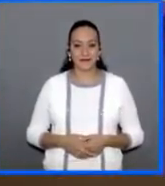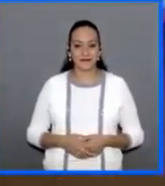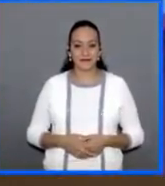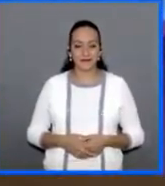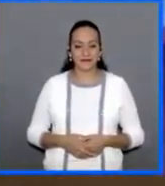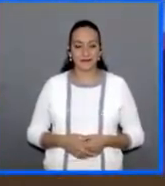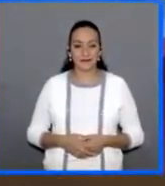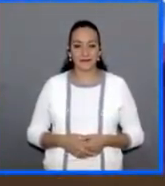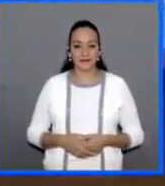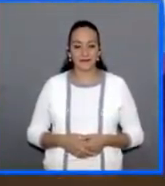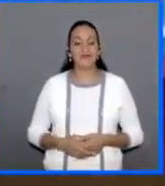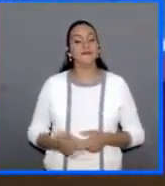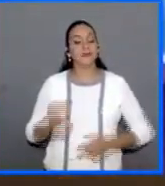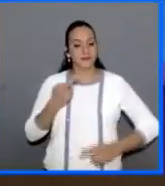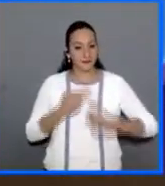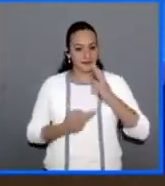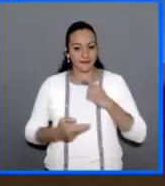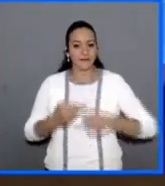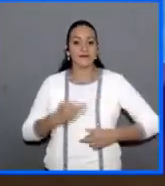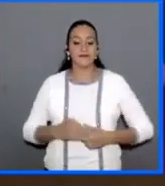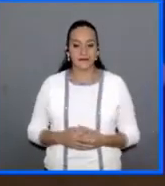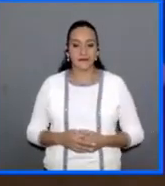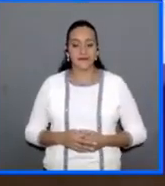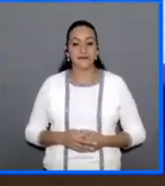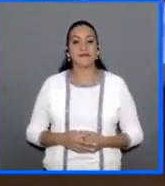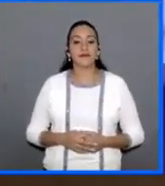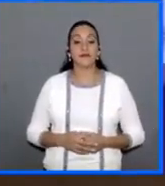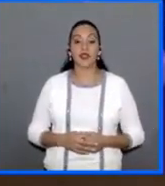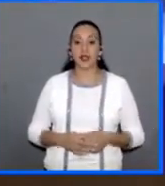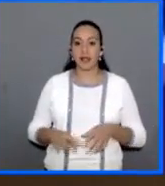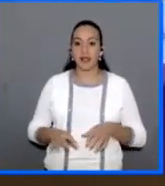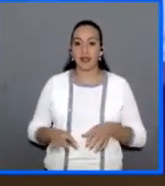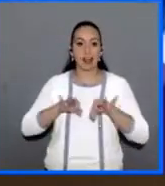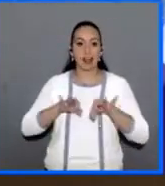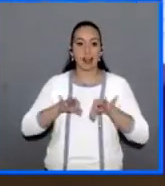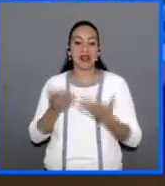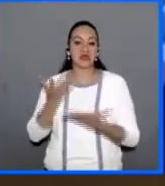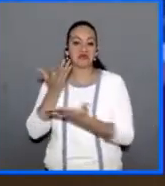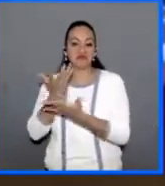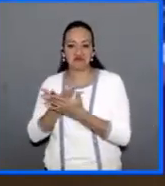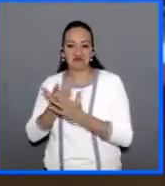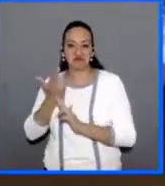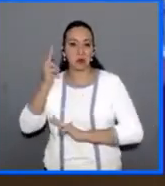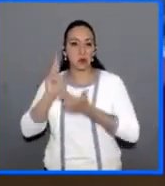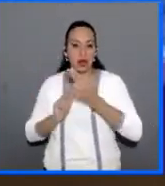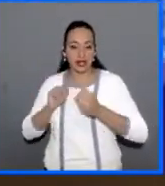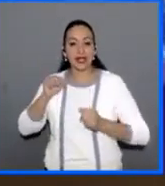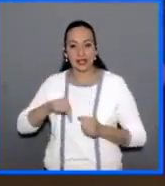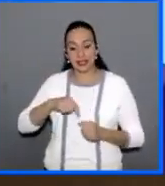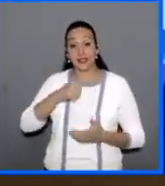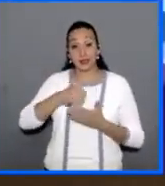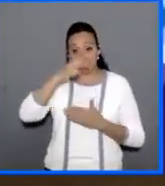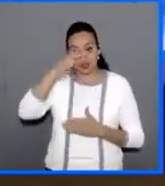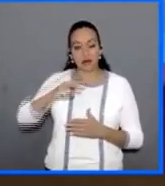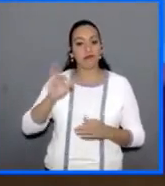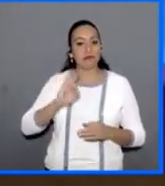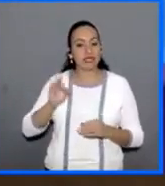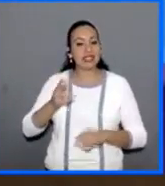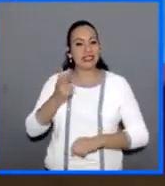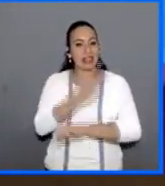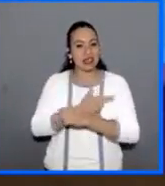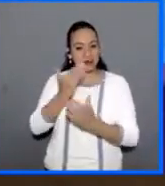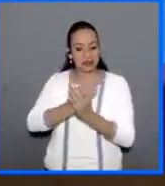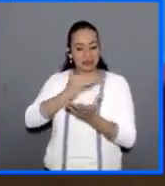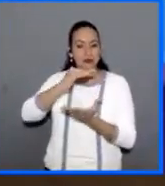Más adelante, paro de labores en el Poder Judicial de la capital del país aumentará el rezago de expedientes.